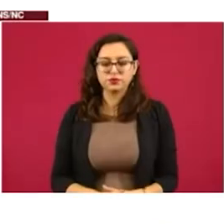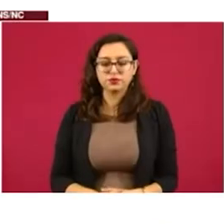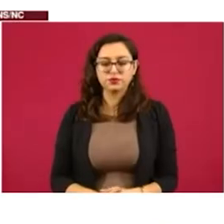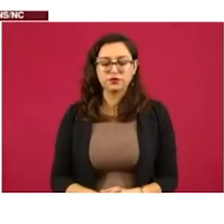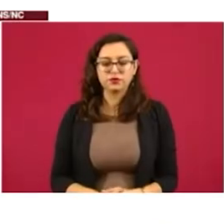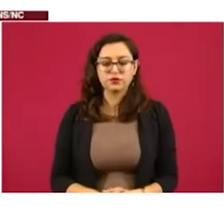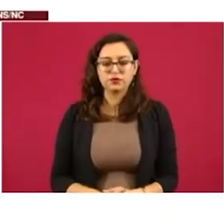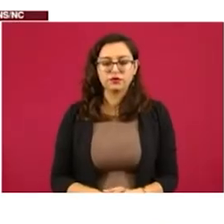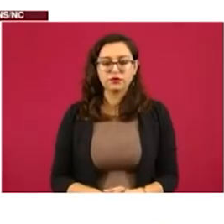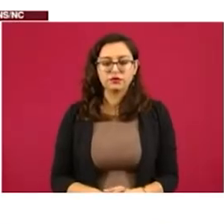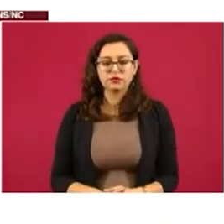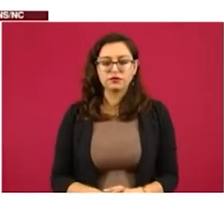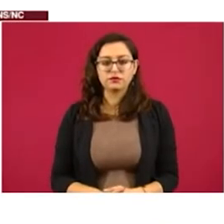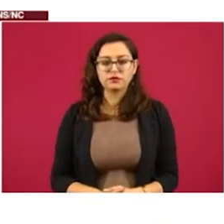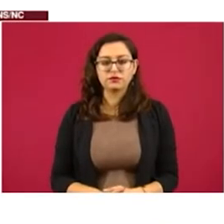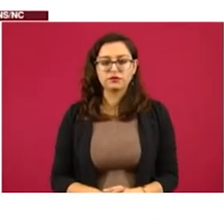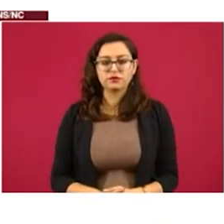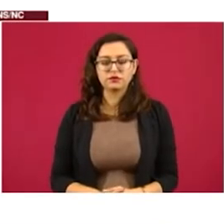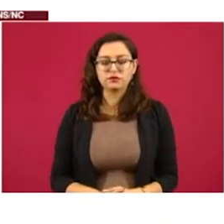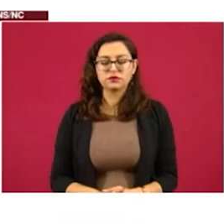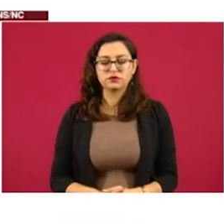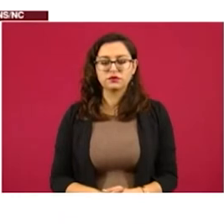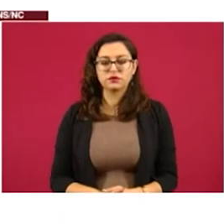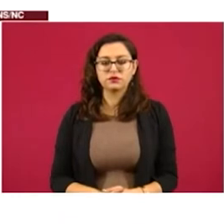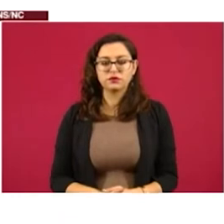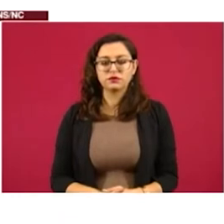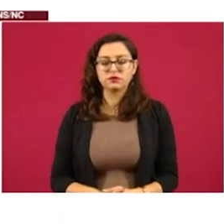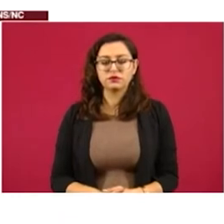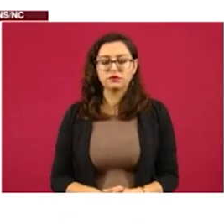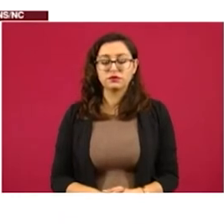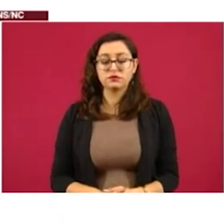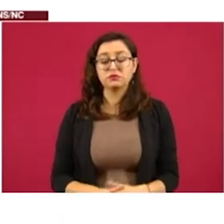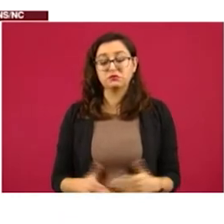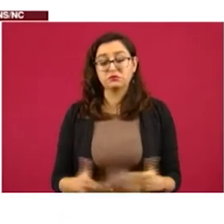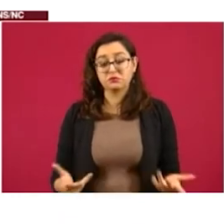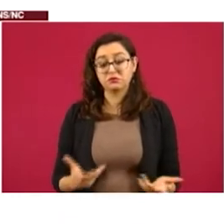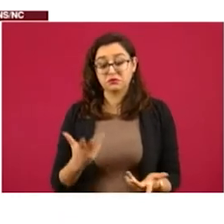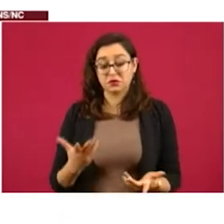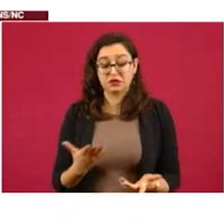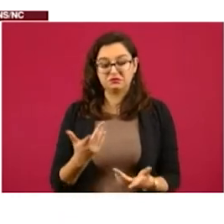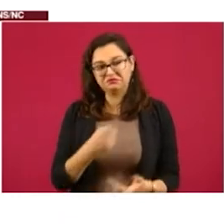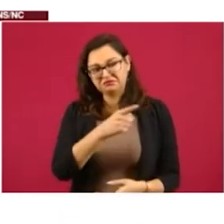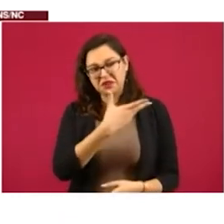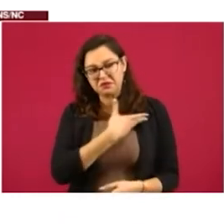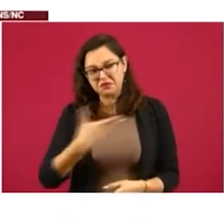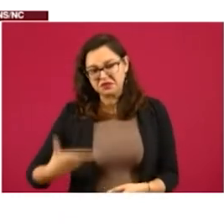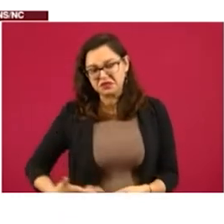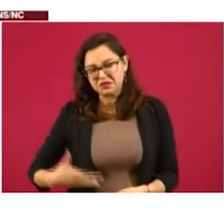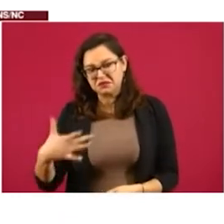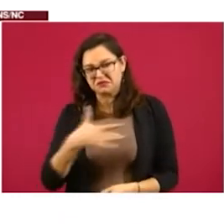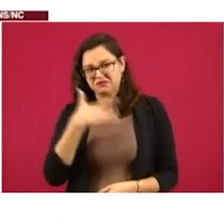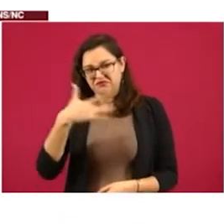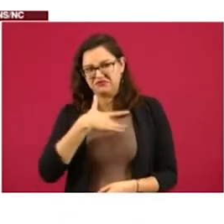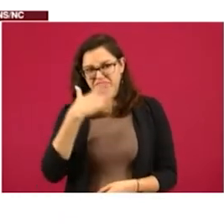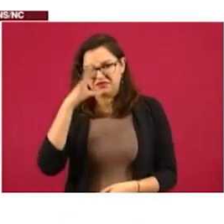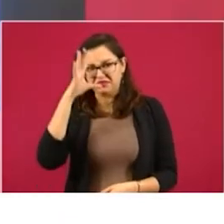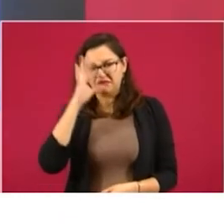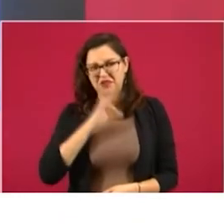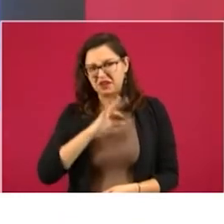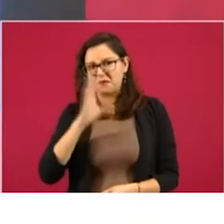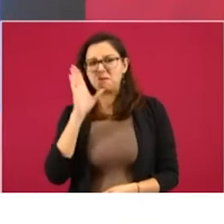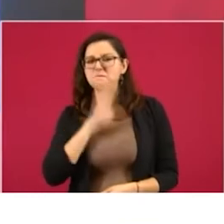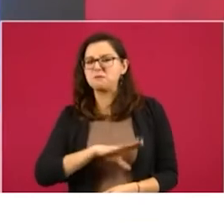la revocación de mandato propone que si el pueblo no está satisfecho con la forma de gobierno